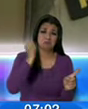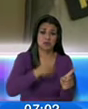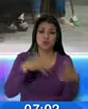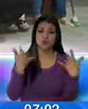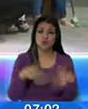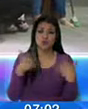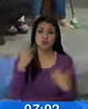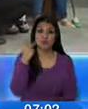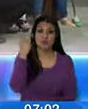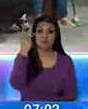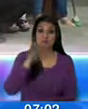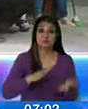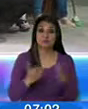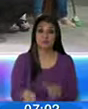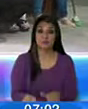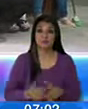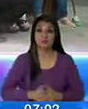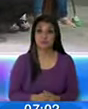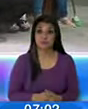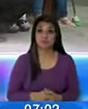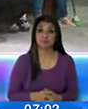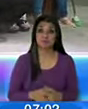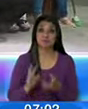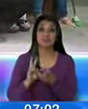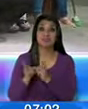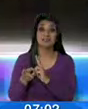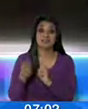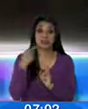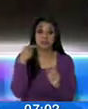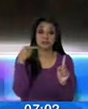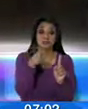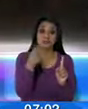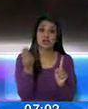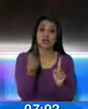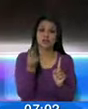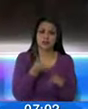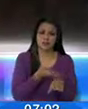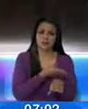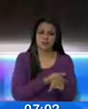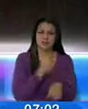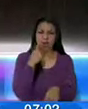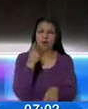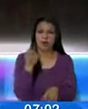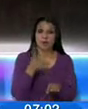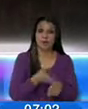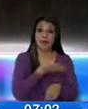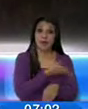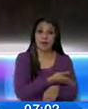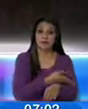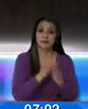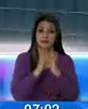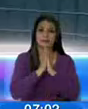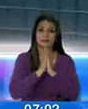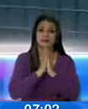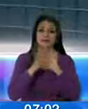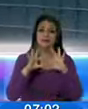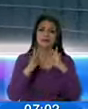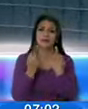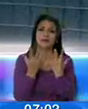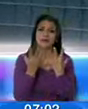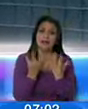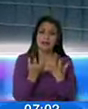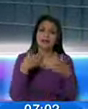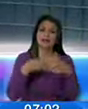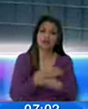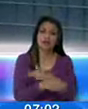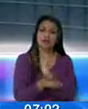padres. Vecinos del sector comentaban que el presunto homicida en reiteradas ocasiones había pedido a sus familiares que lo ingresen